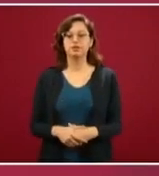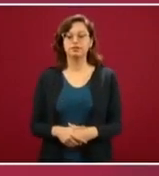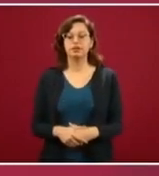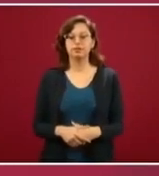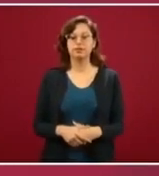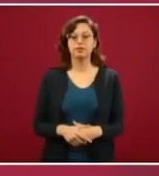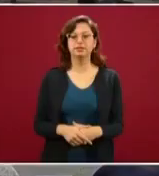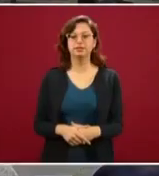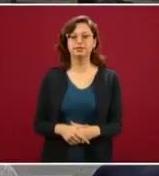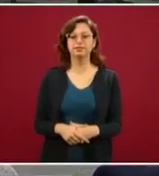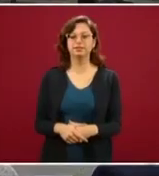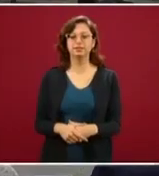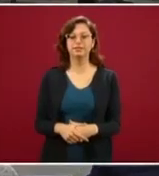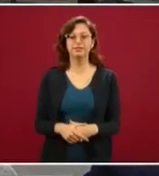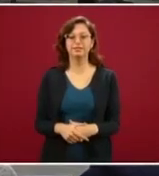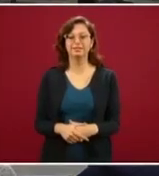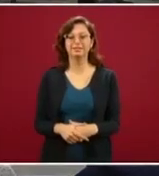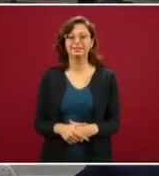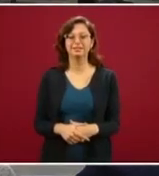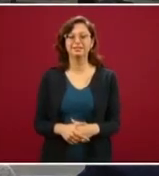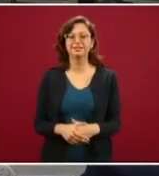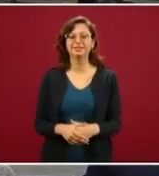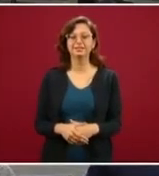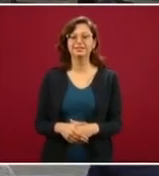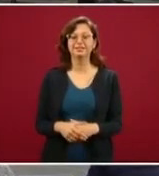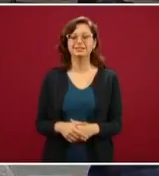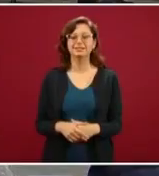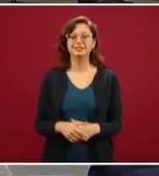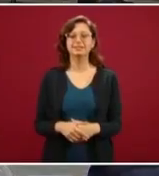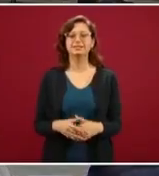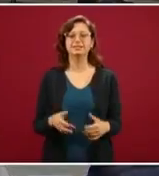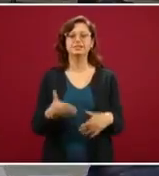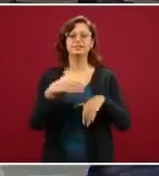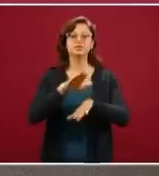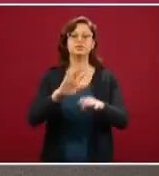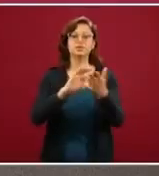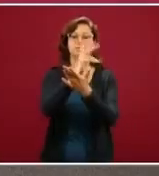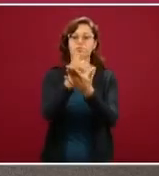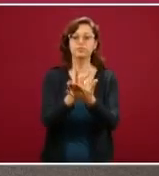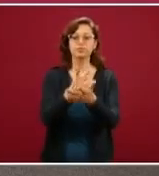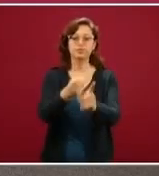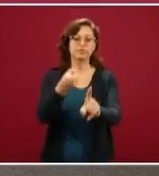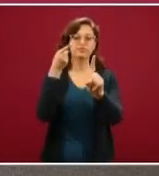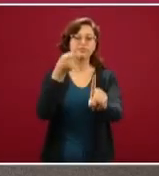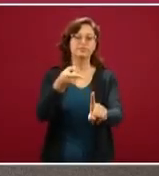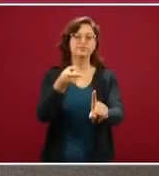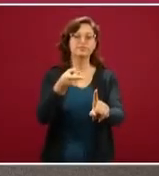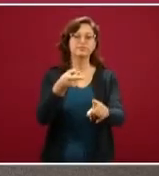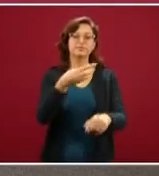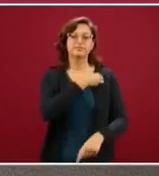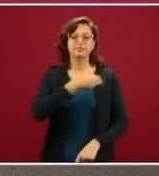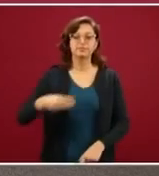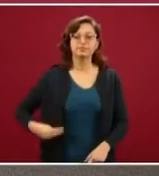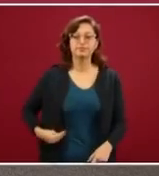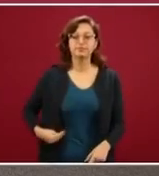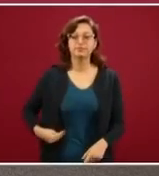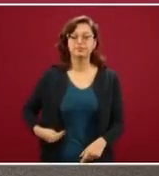acerca de lo de el programa que va destinado a los